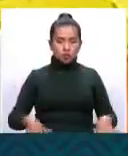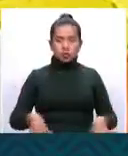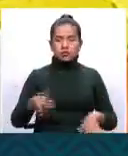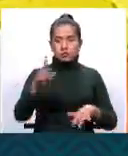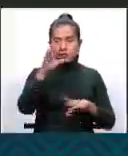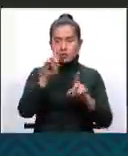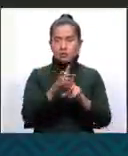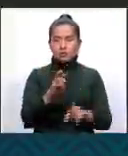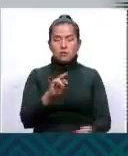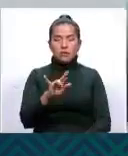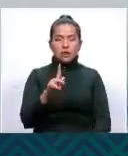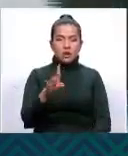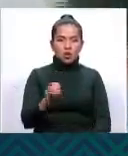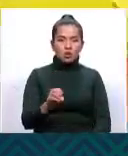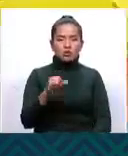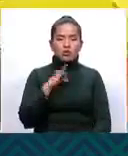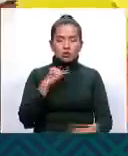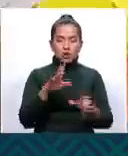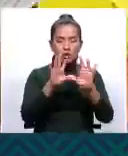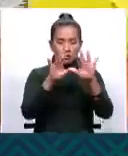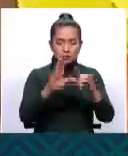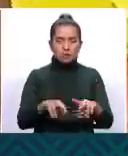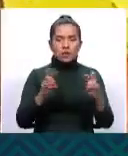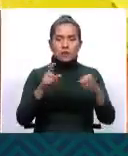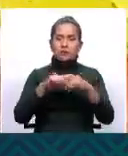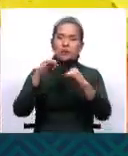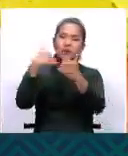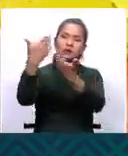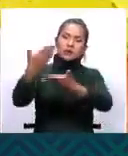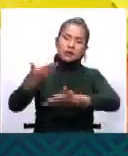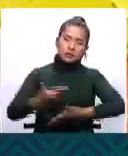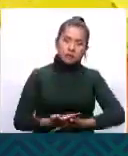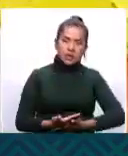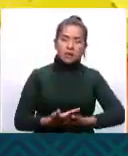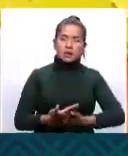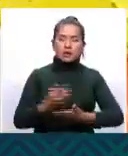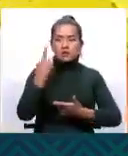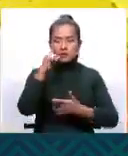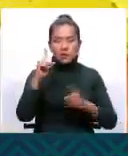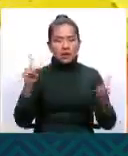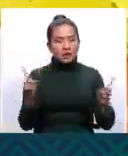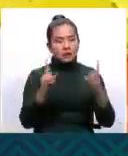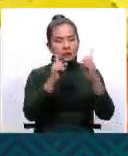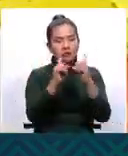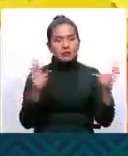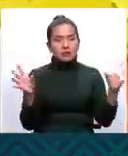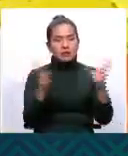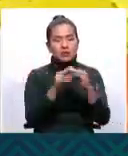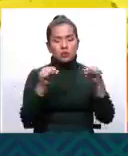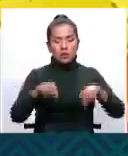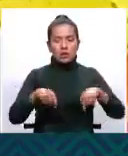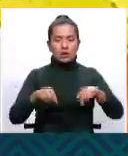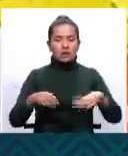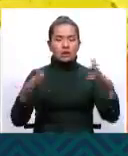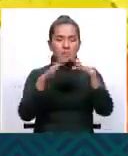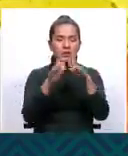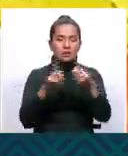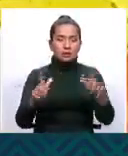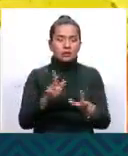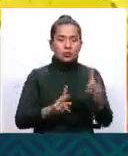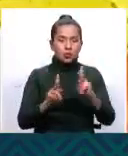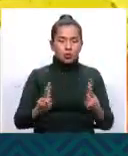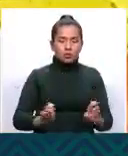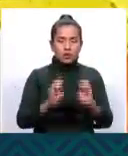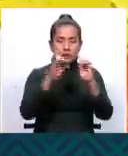hermano Mirko, realizo una invitación para sostener una reunión aquí en la Casa Grande del Pueblo